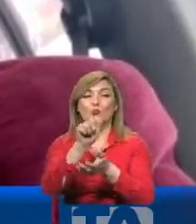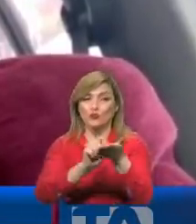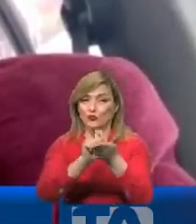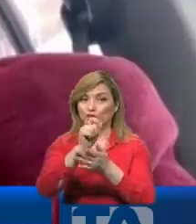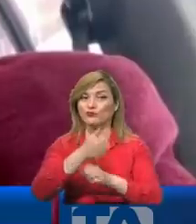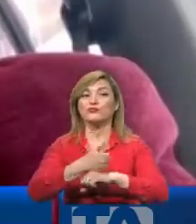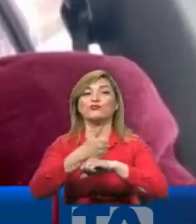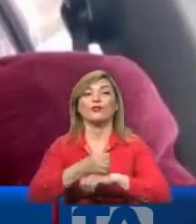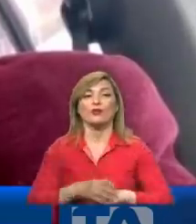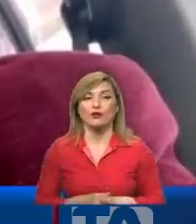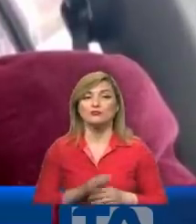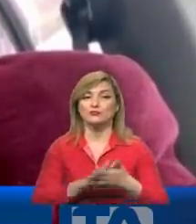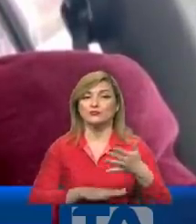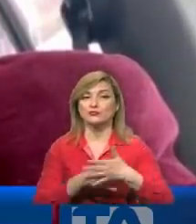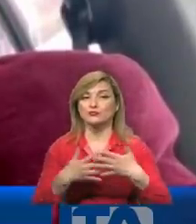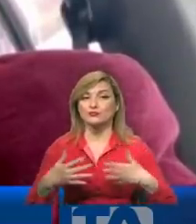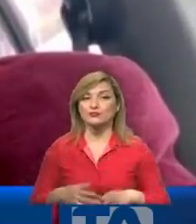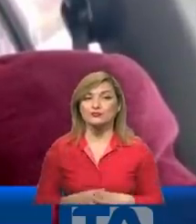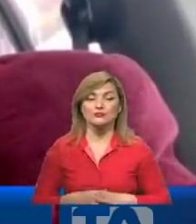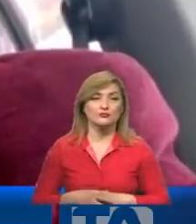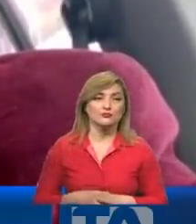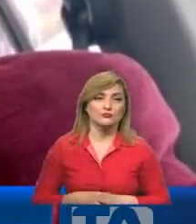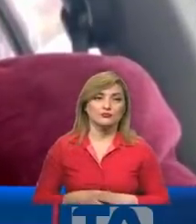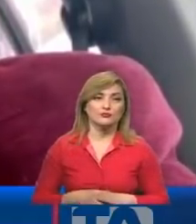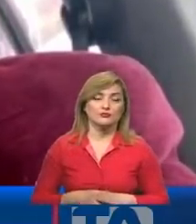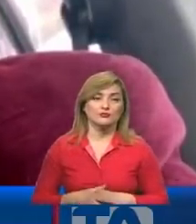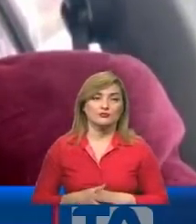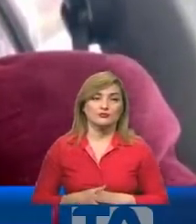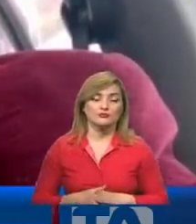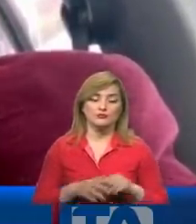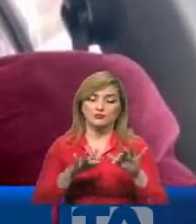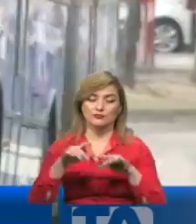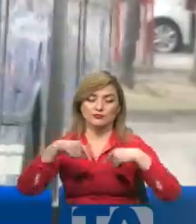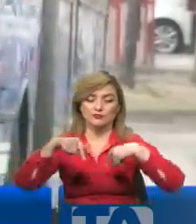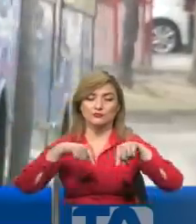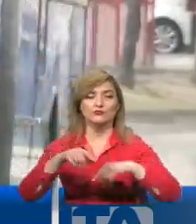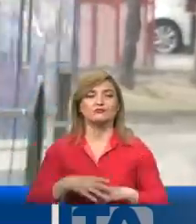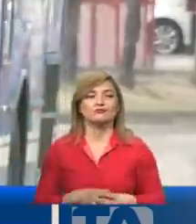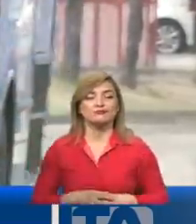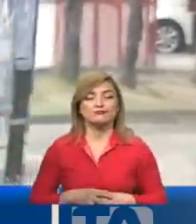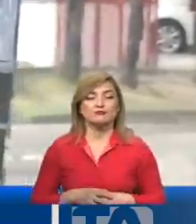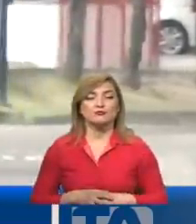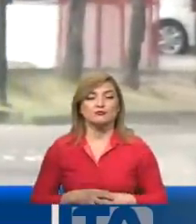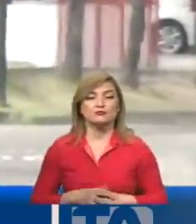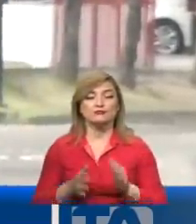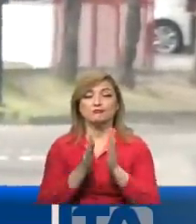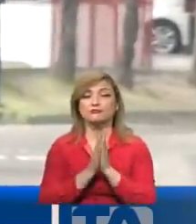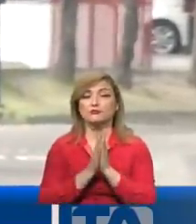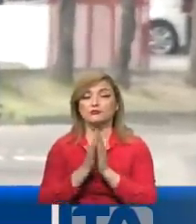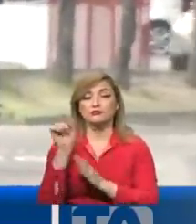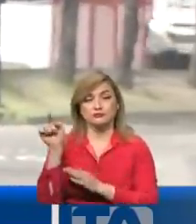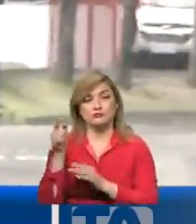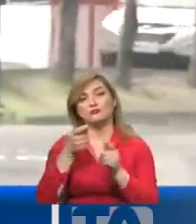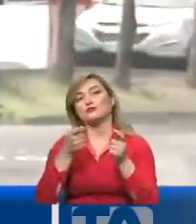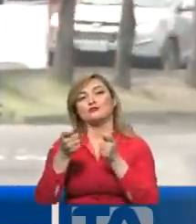revisión técnica vehicular de acuerdo al cronograma que nos emitirá la propia Secretaría de Movilidad. Adicional a este requerimiento, el consorcio